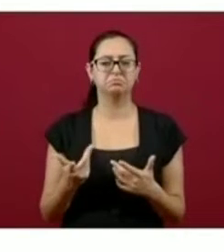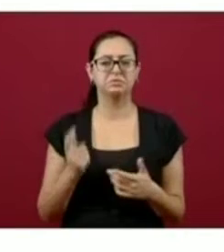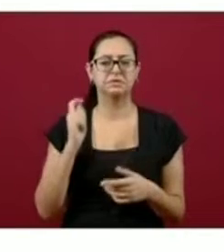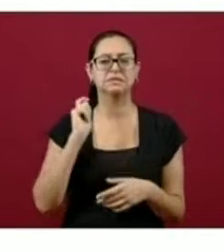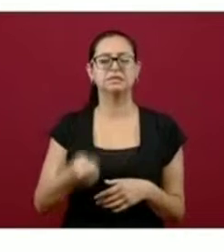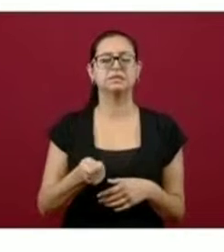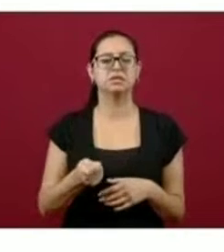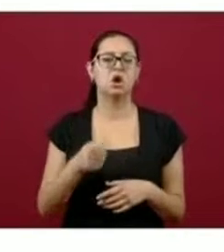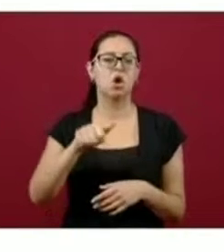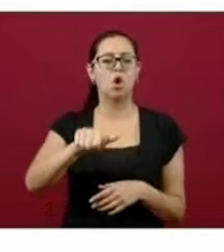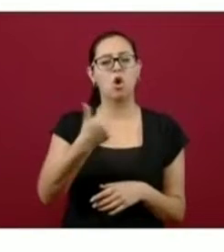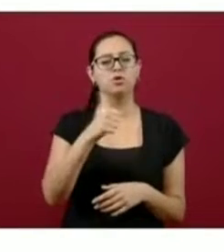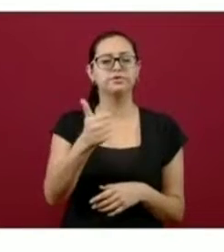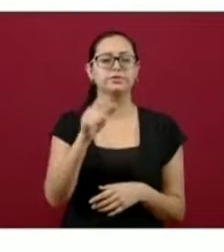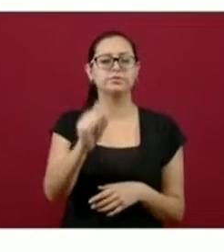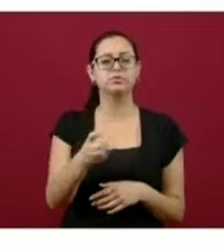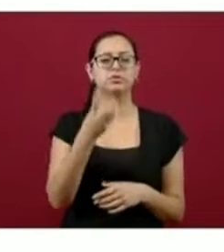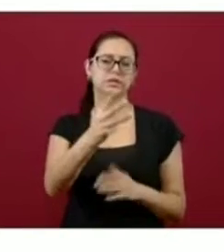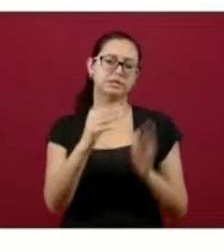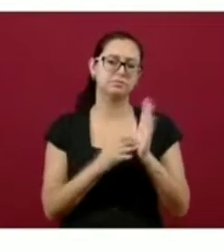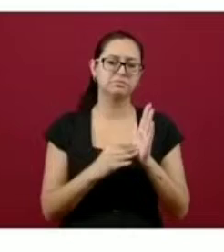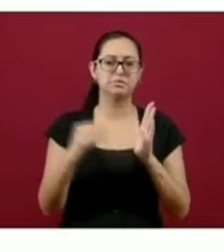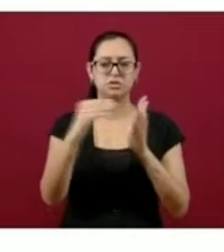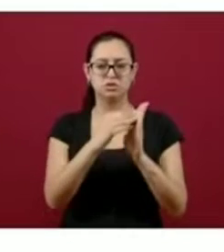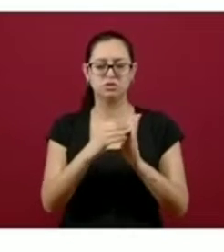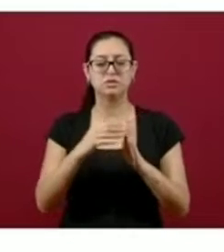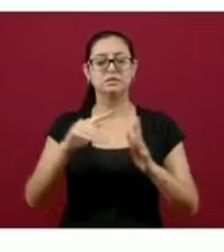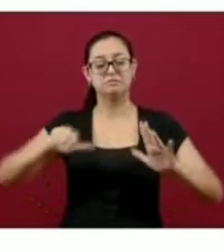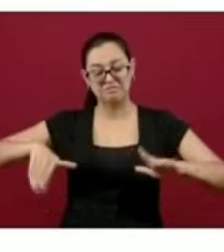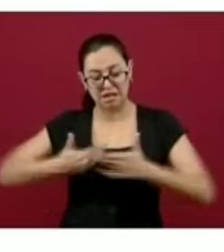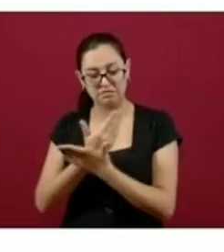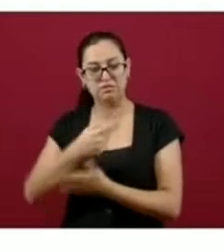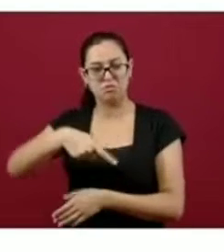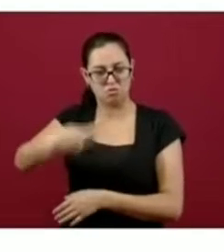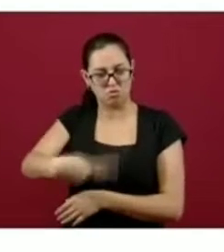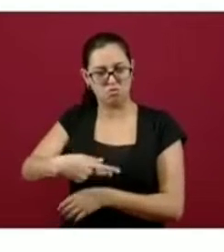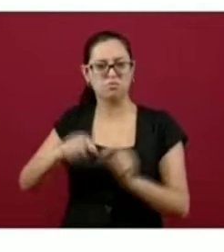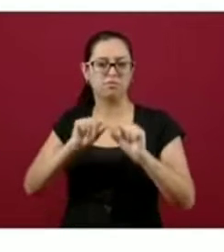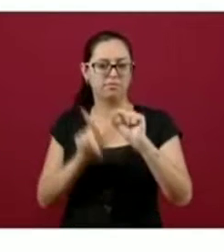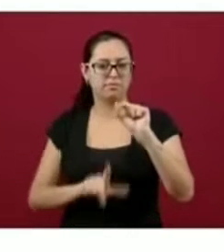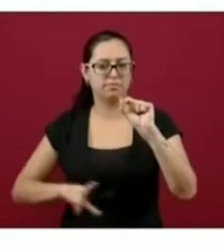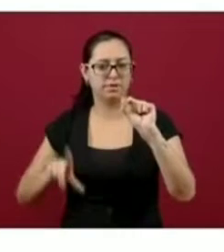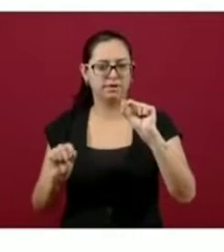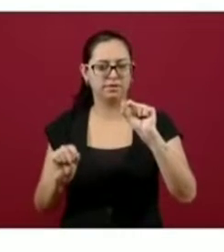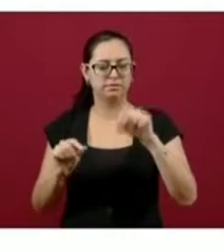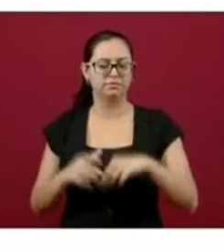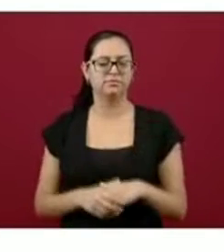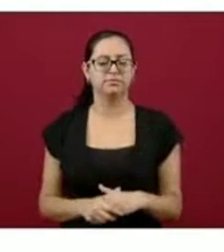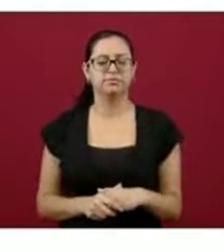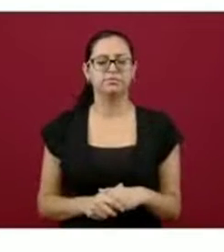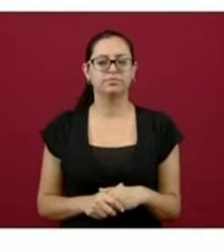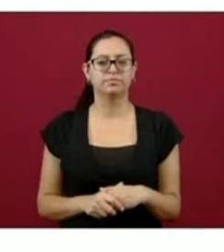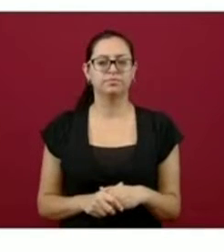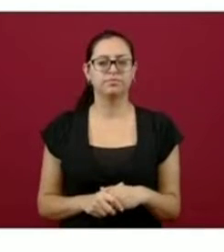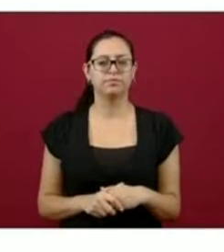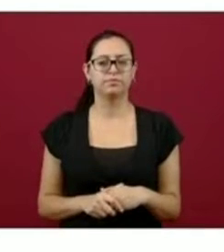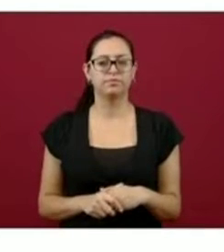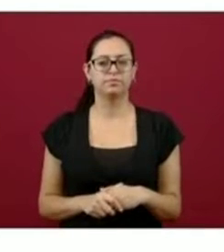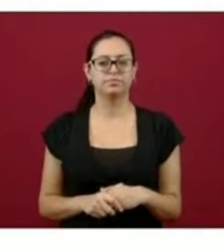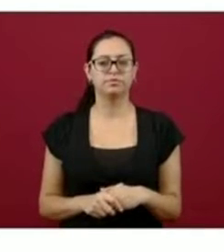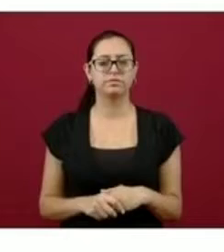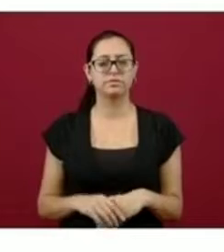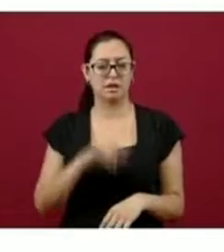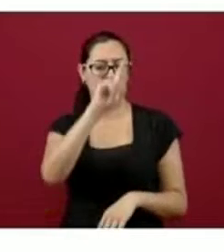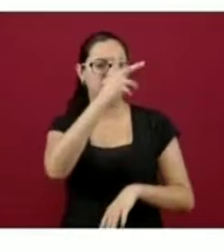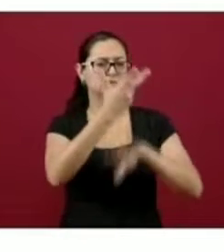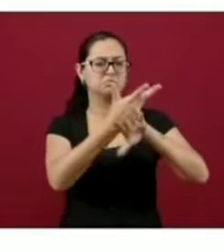de 11.3 millones de personas que nacieron en México. ¿Cuál es su estatus en los